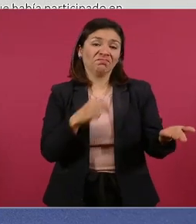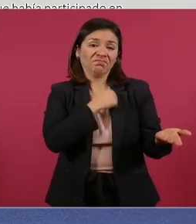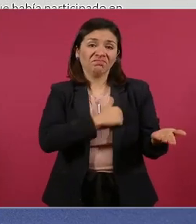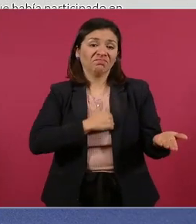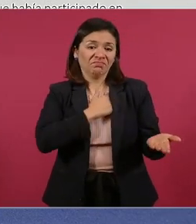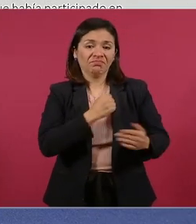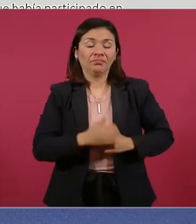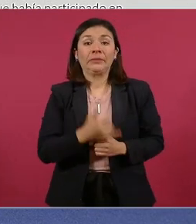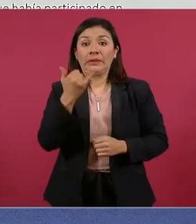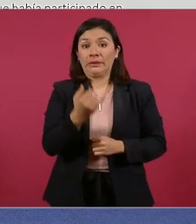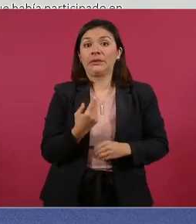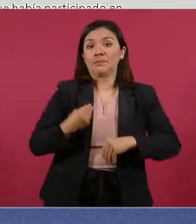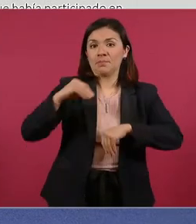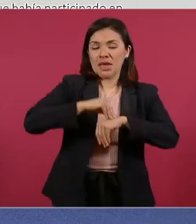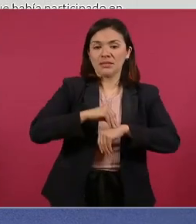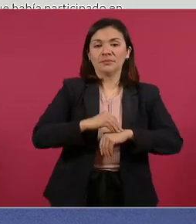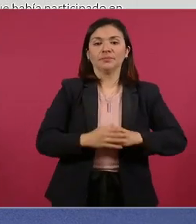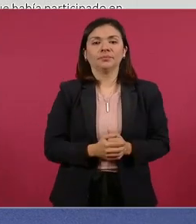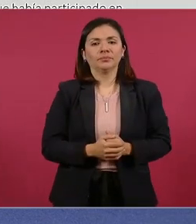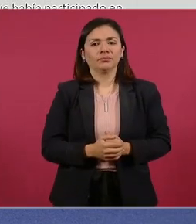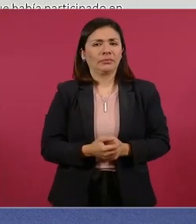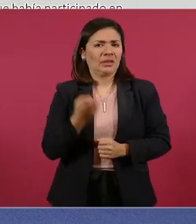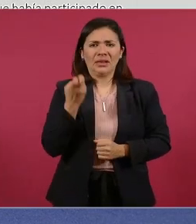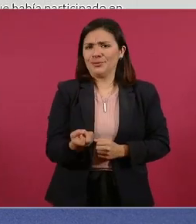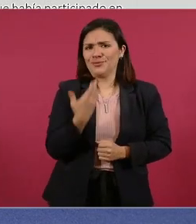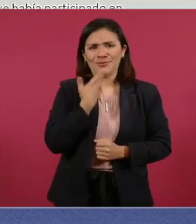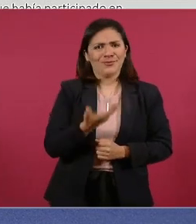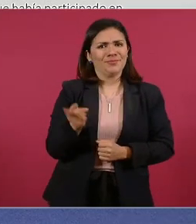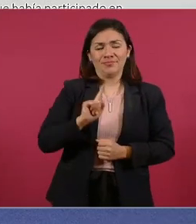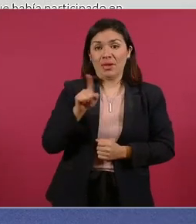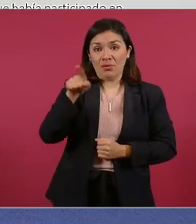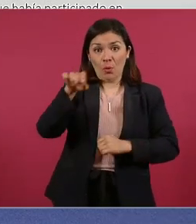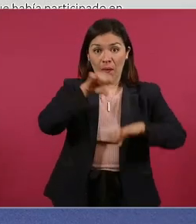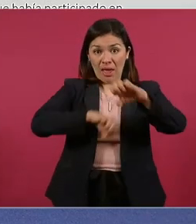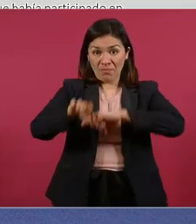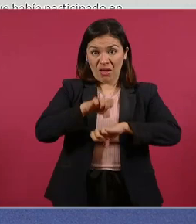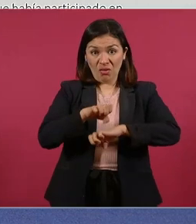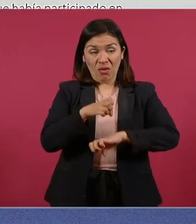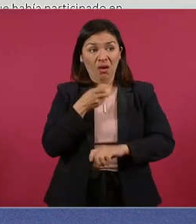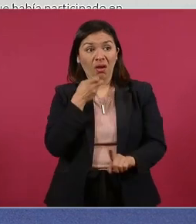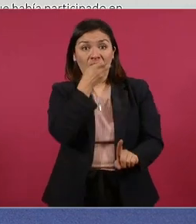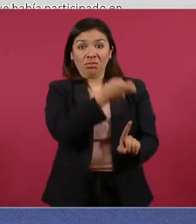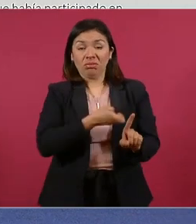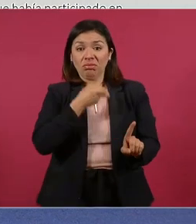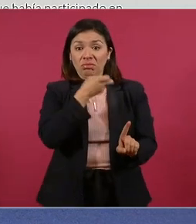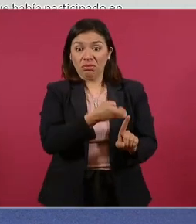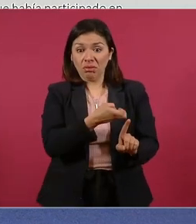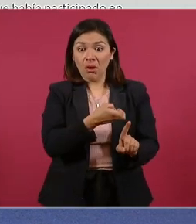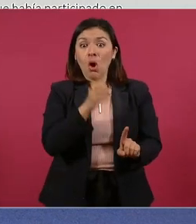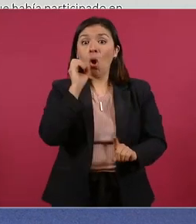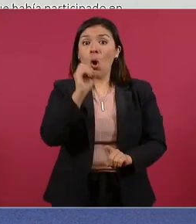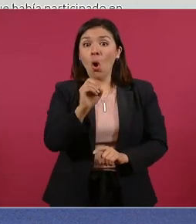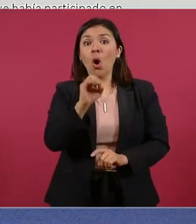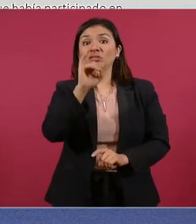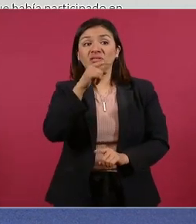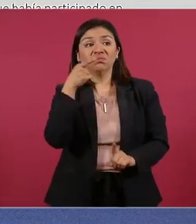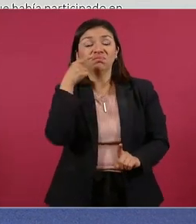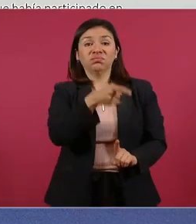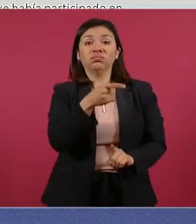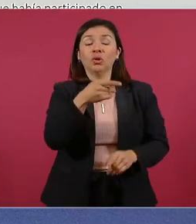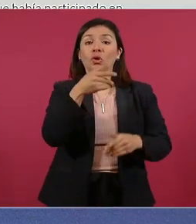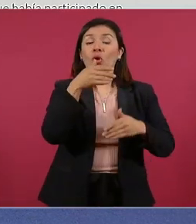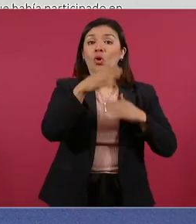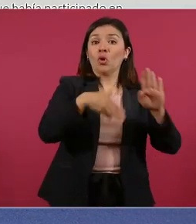Y agregué, no está bien que el embajador haga juicios sumarios ni señalamientos sobre el